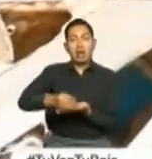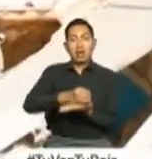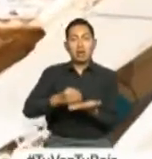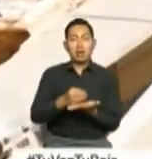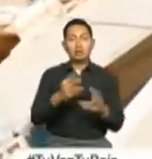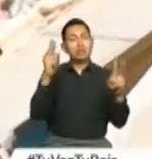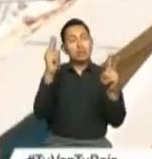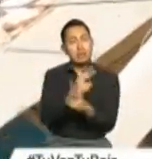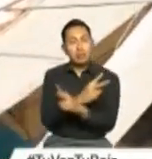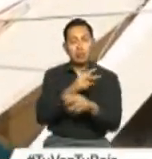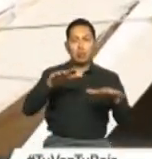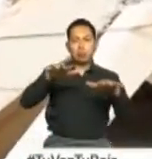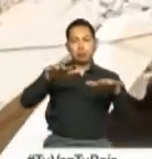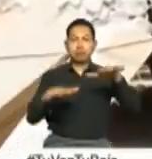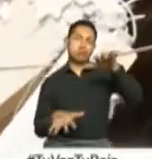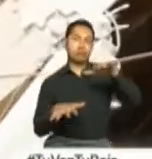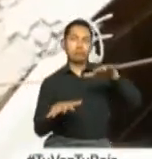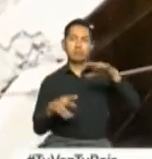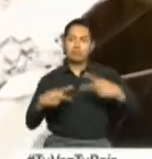sus habitantes.